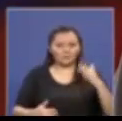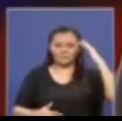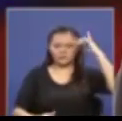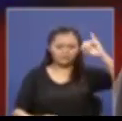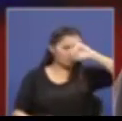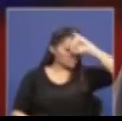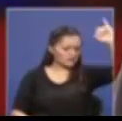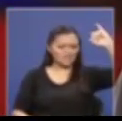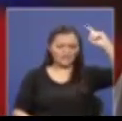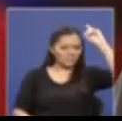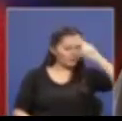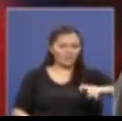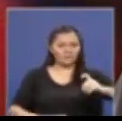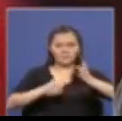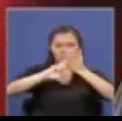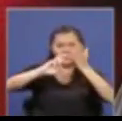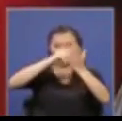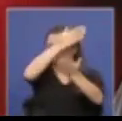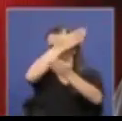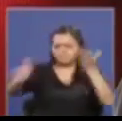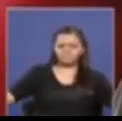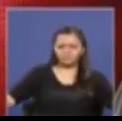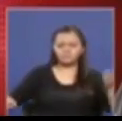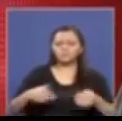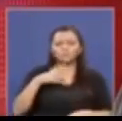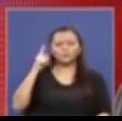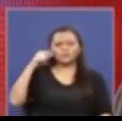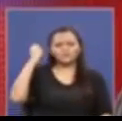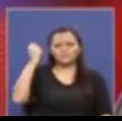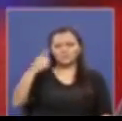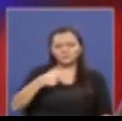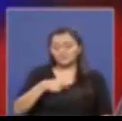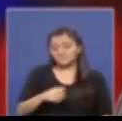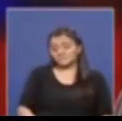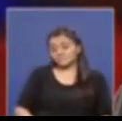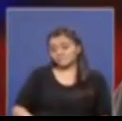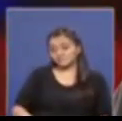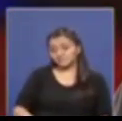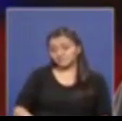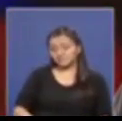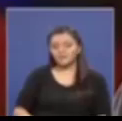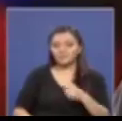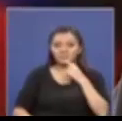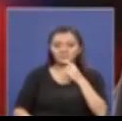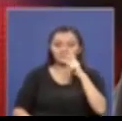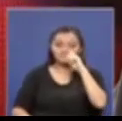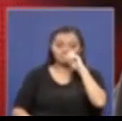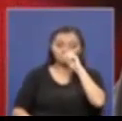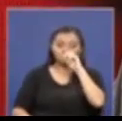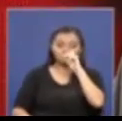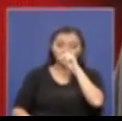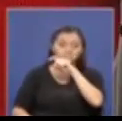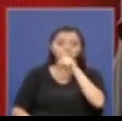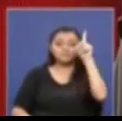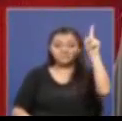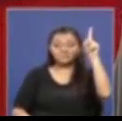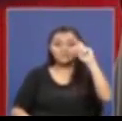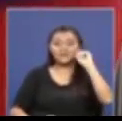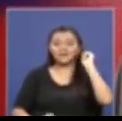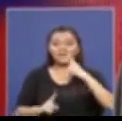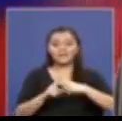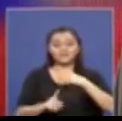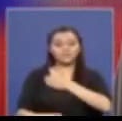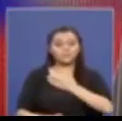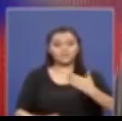izquierda es ser antiminero, yo no entiendo eso, ¿no? ¿Dónde está eso? Pero, por ejemplo, el gran Salvador Allende decía, el